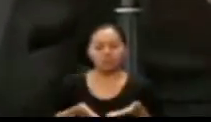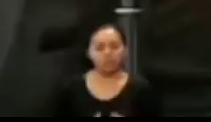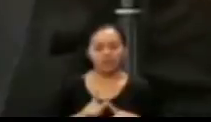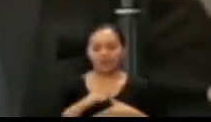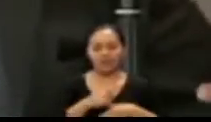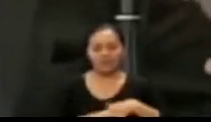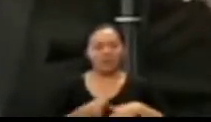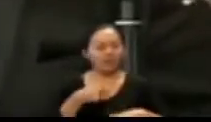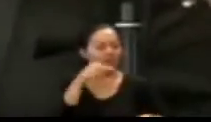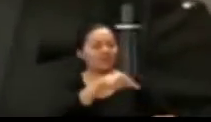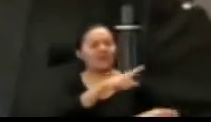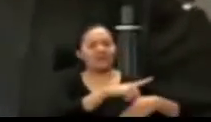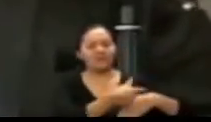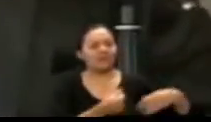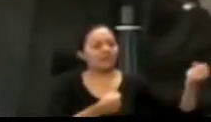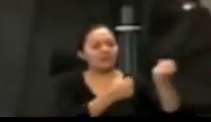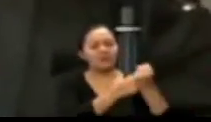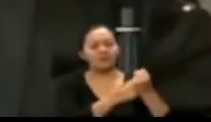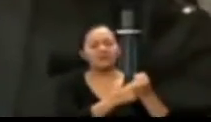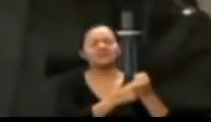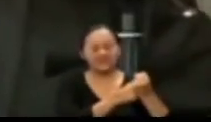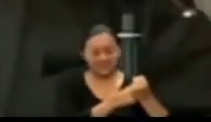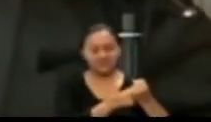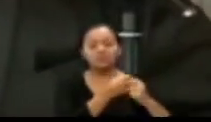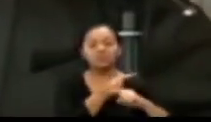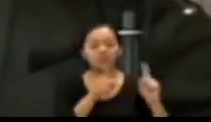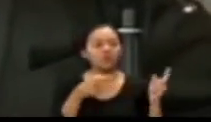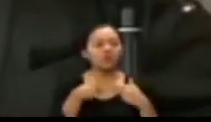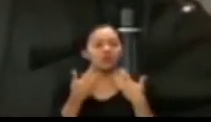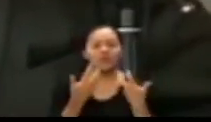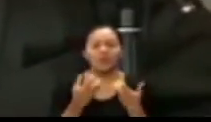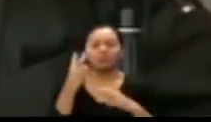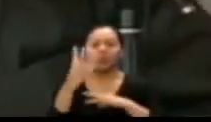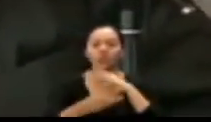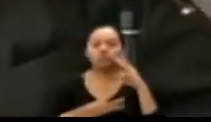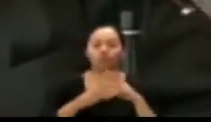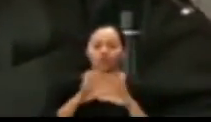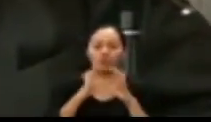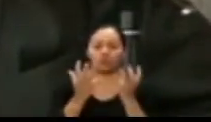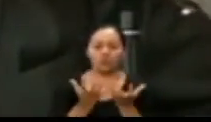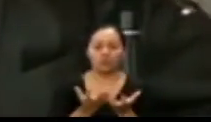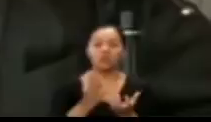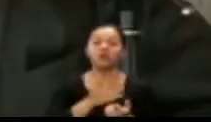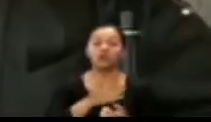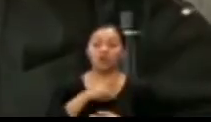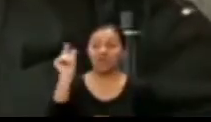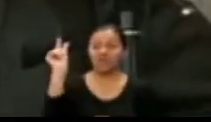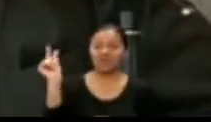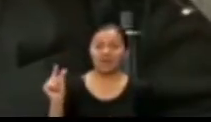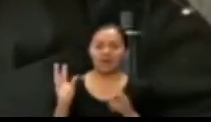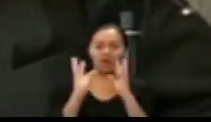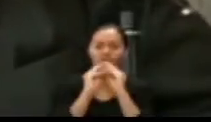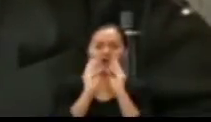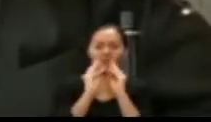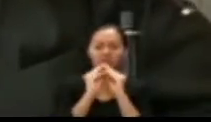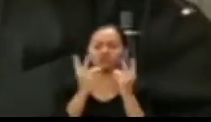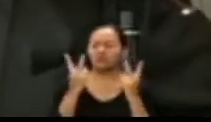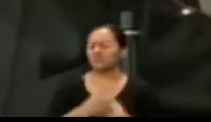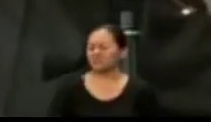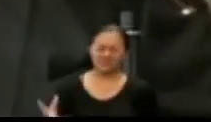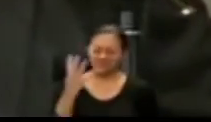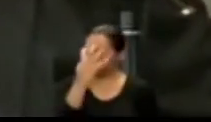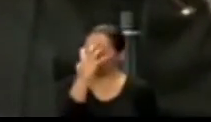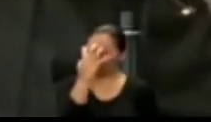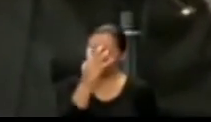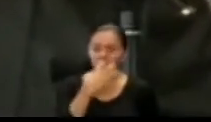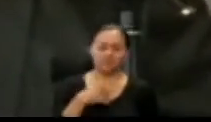podríamos vivir todos de forma dignitosa. La verdad que yo en el Parlamento en Italia me enojo mucho. También me sacaron, me dieron